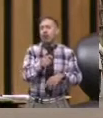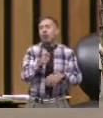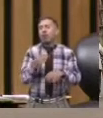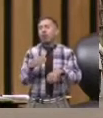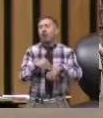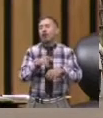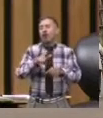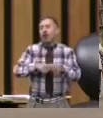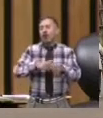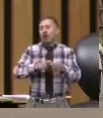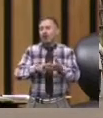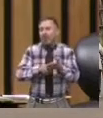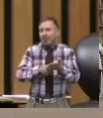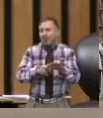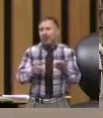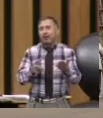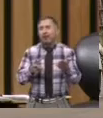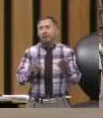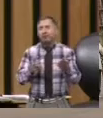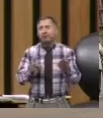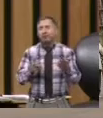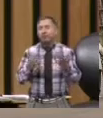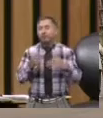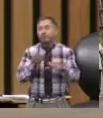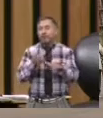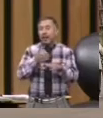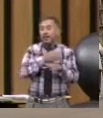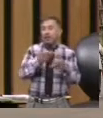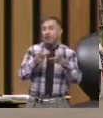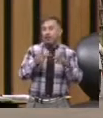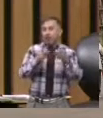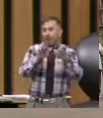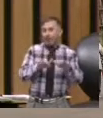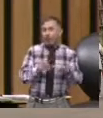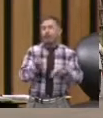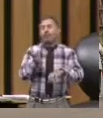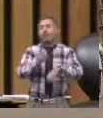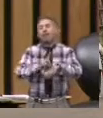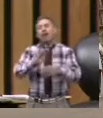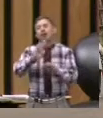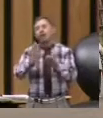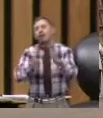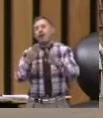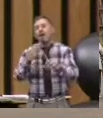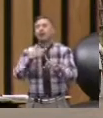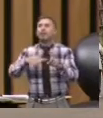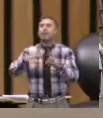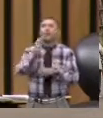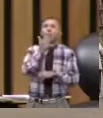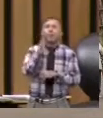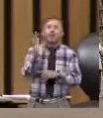verde, y se debía poner una introducción, que era el Día Mundial del Medio Ambiente o que había elecciones.